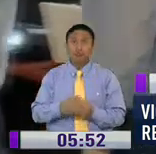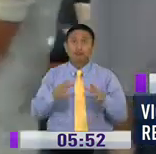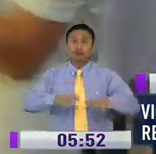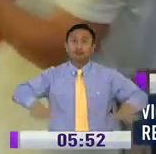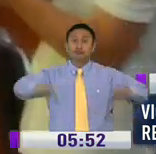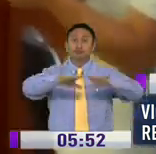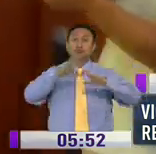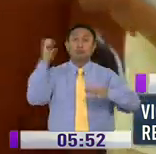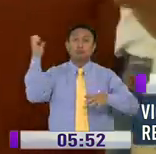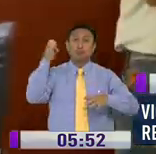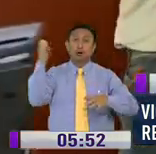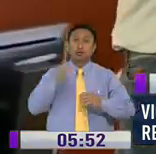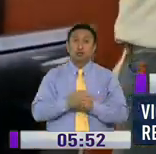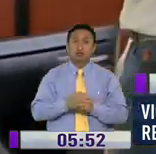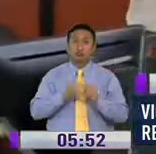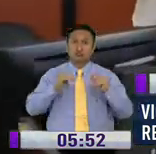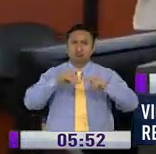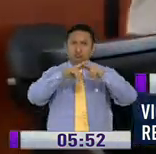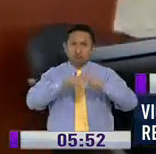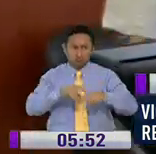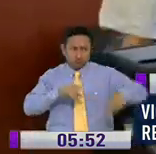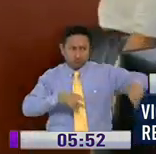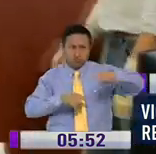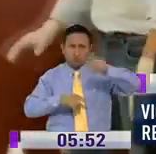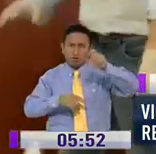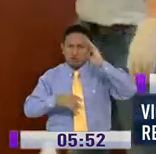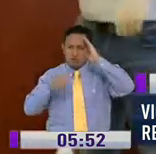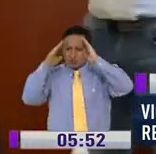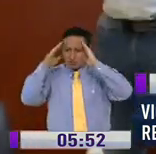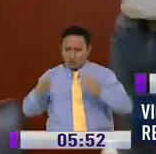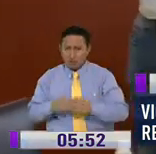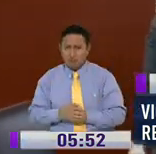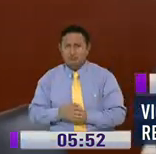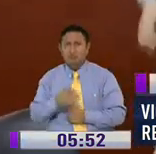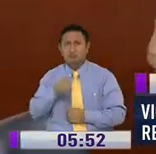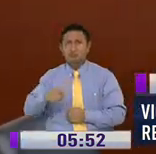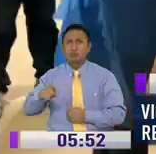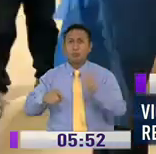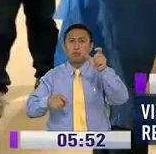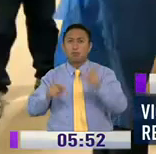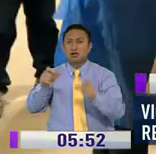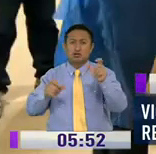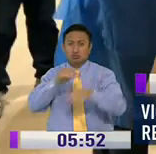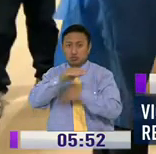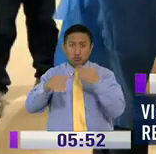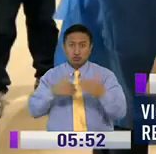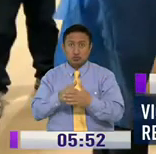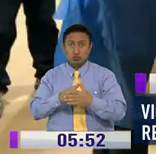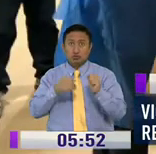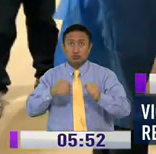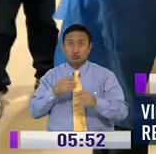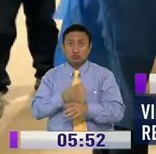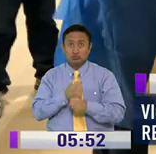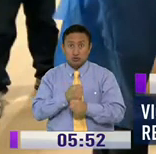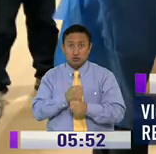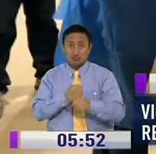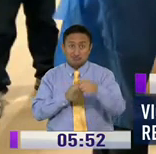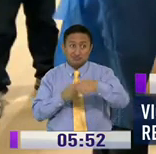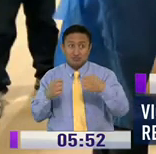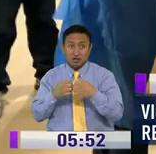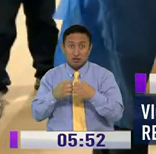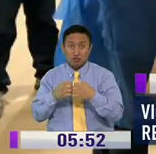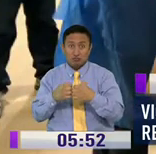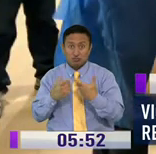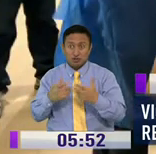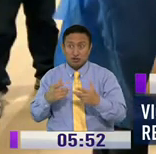de emergencia, donde verificaron la atención que se brinda y constataron que todo el personal médico, como asegurados, cuenten con lo necesario